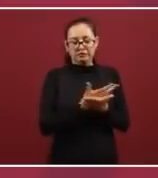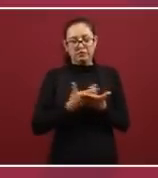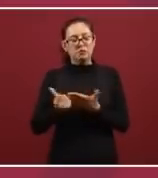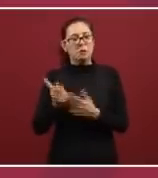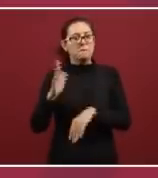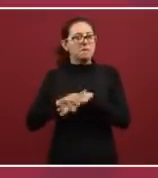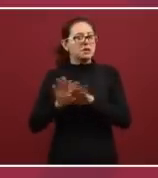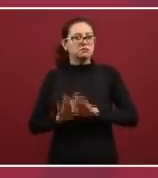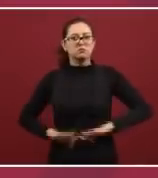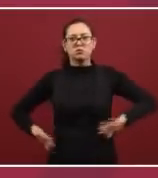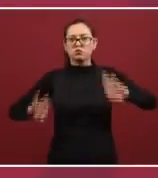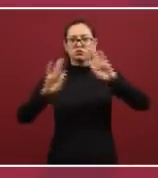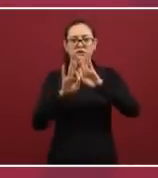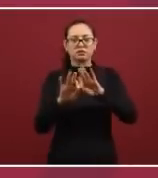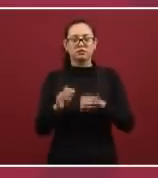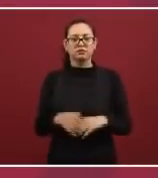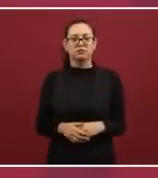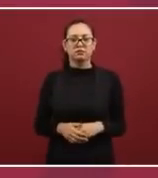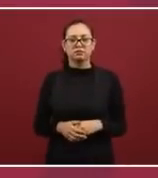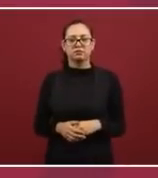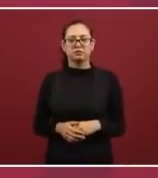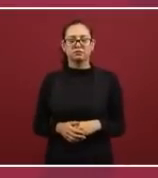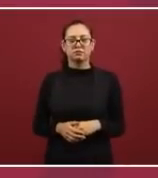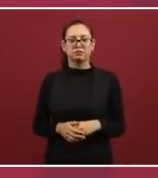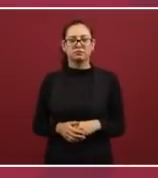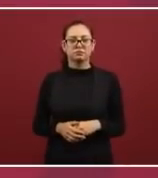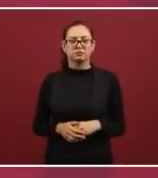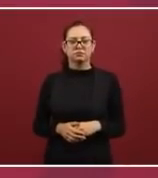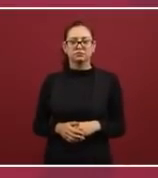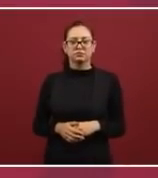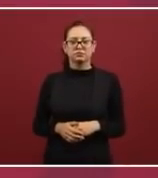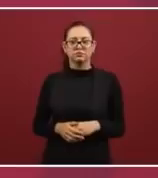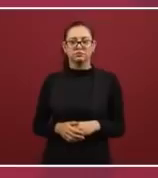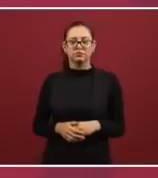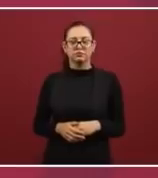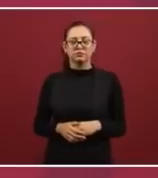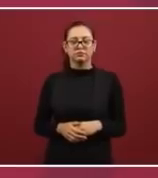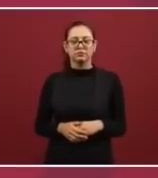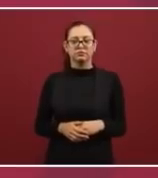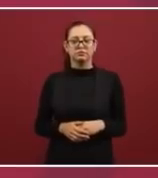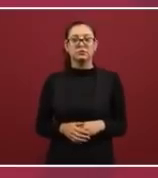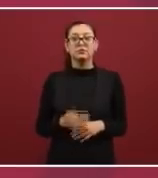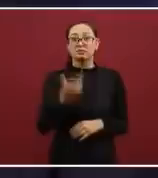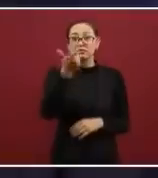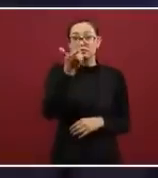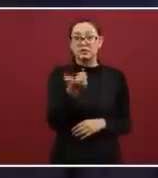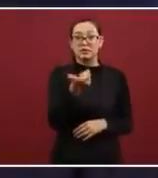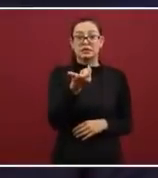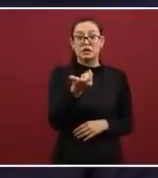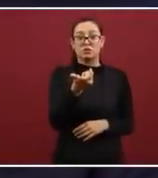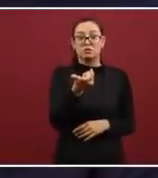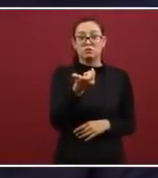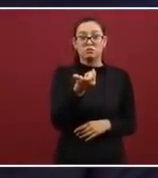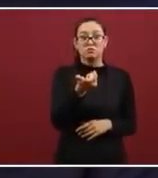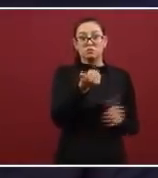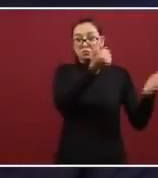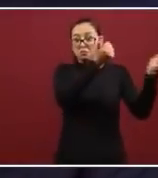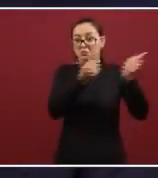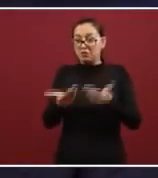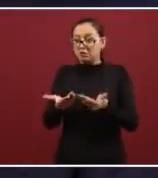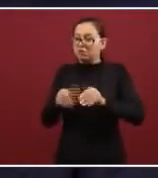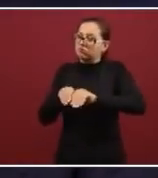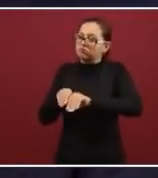país y mucho de ese dinero llega a estos pueblos